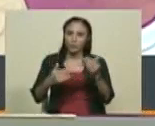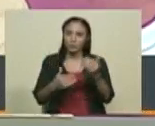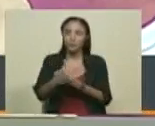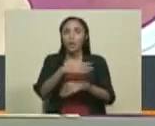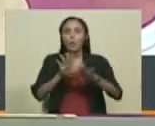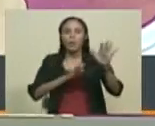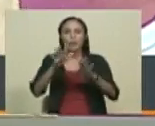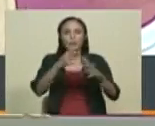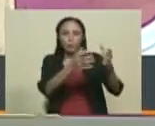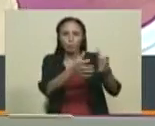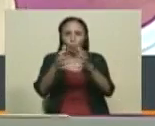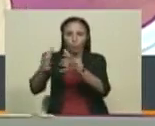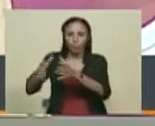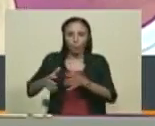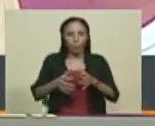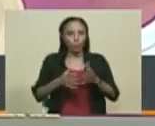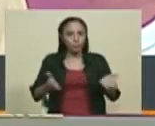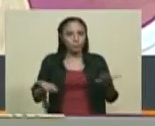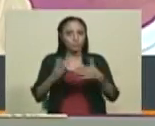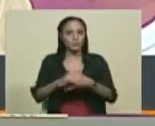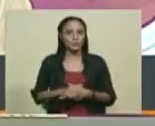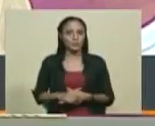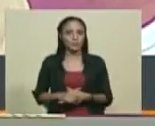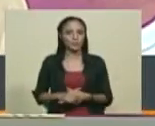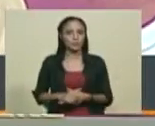motores, pero sin lugar a dudas,